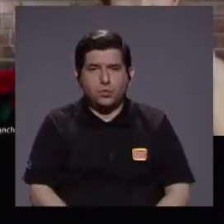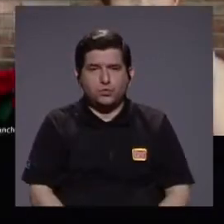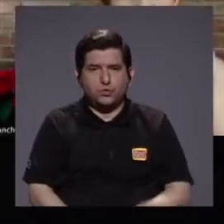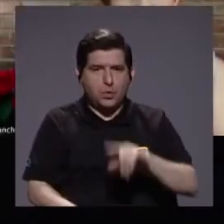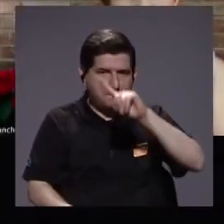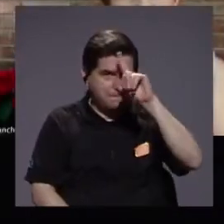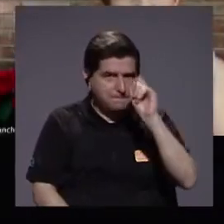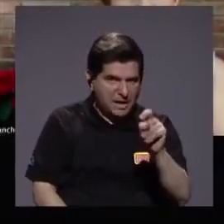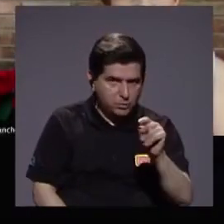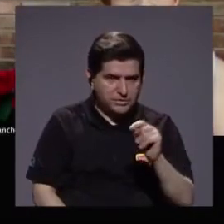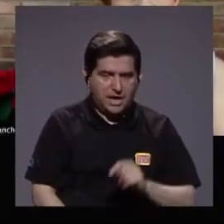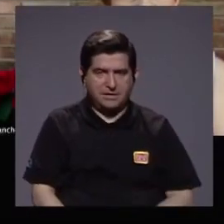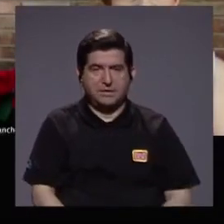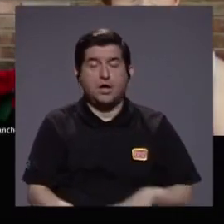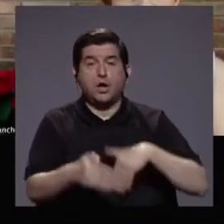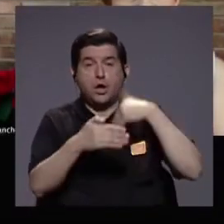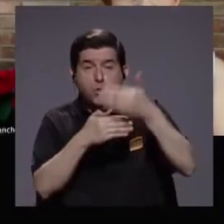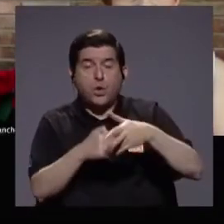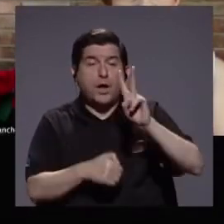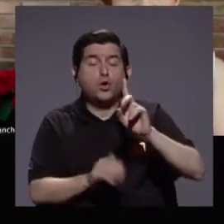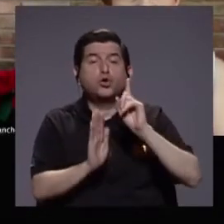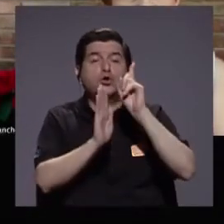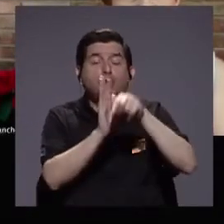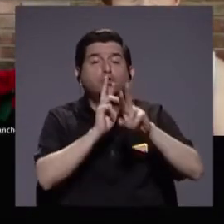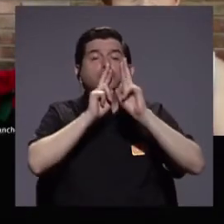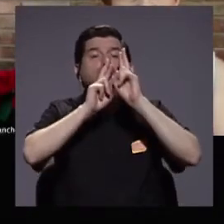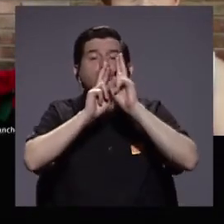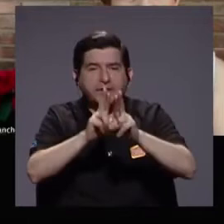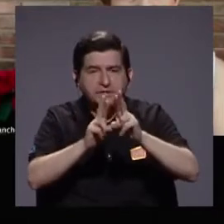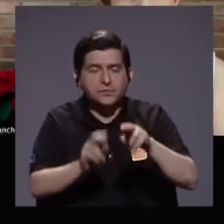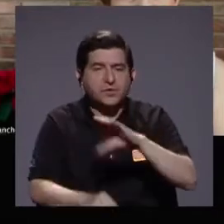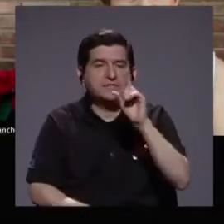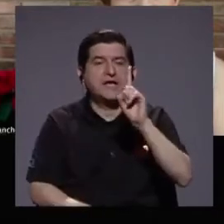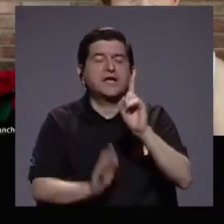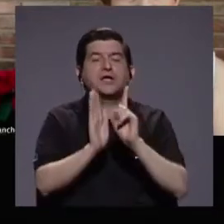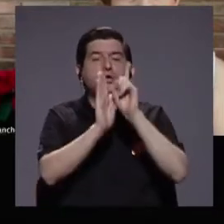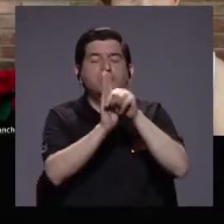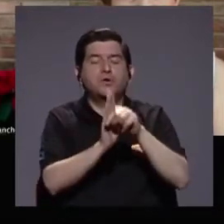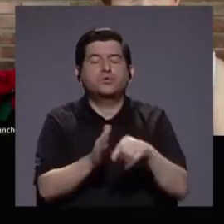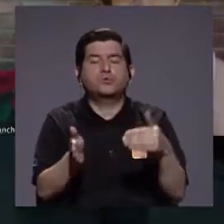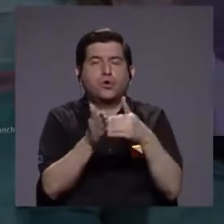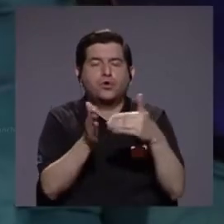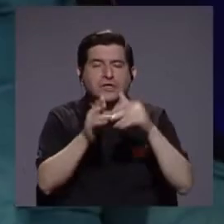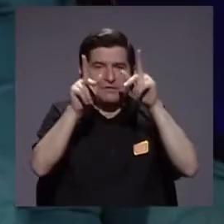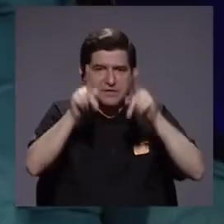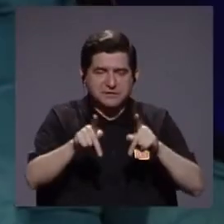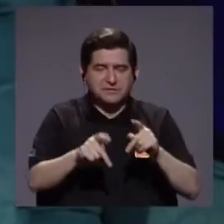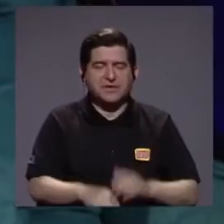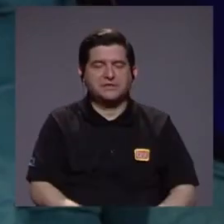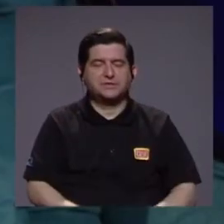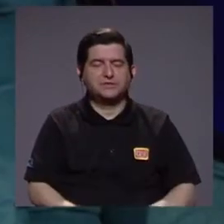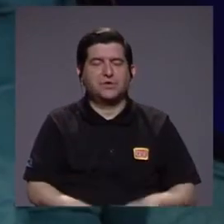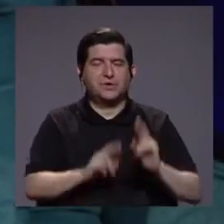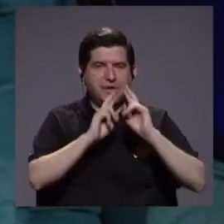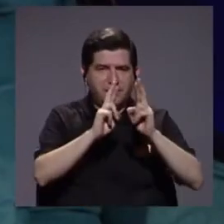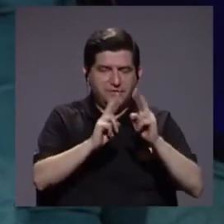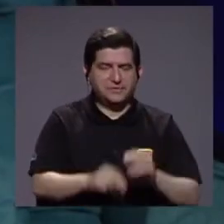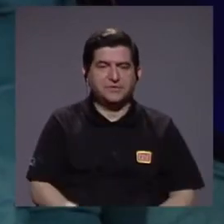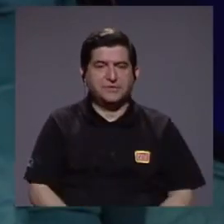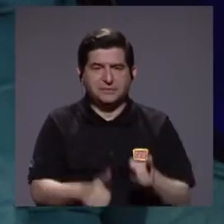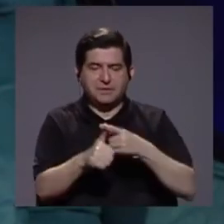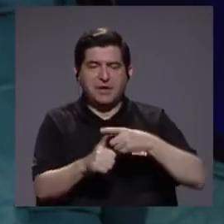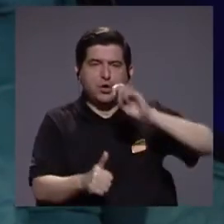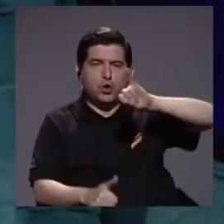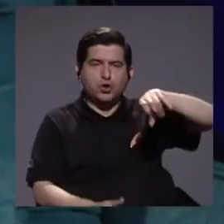la pregunta, seguidamente 2 minutos de respuesta y 1 minuto para la réplica. Iniciamos con la pregunta del señor José